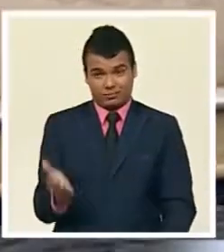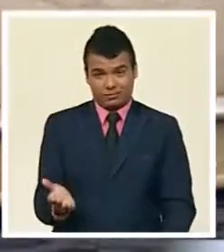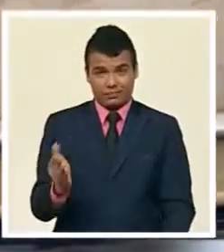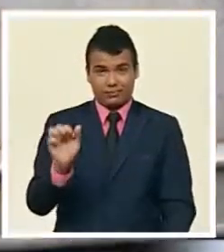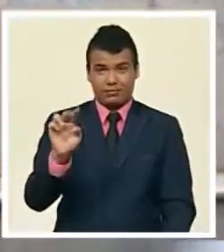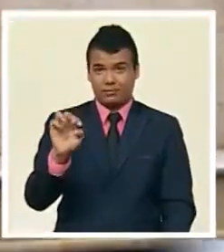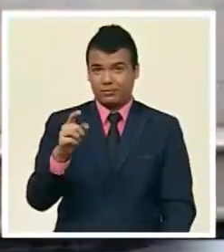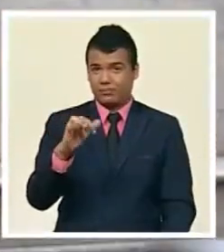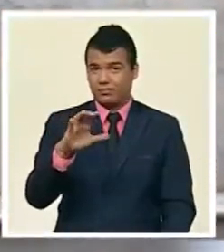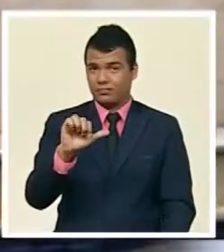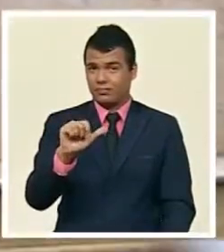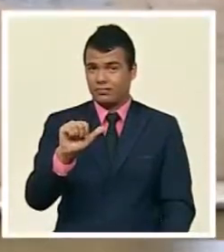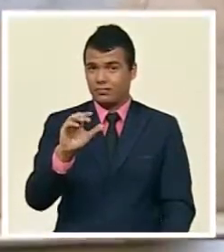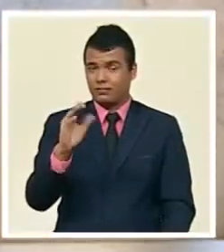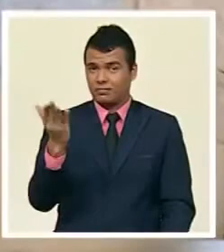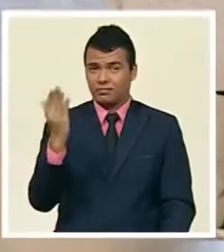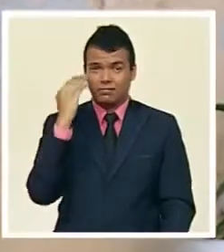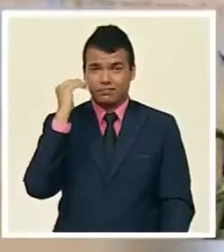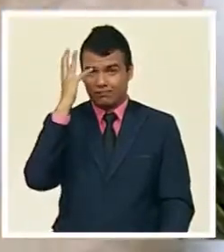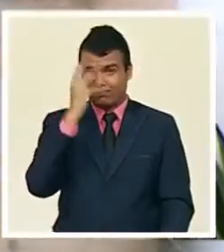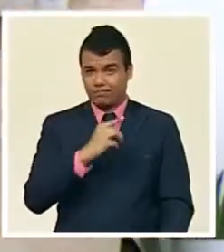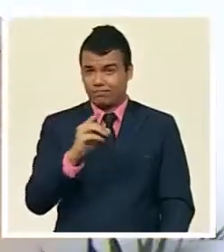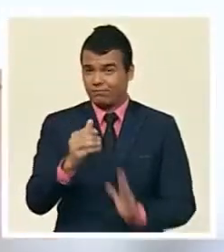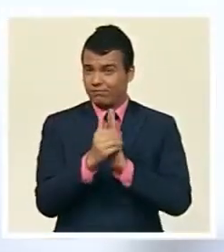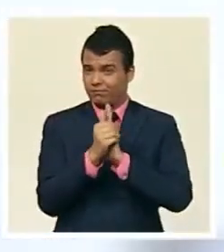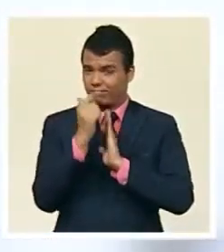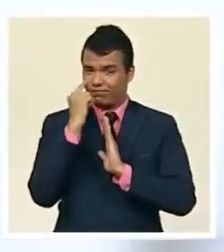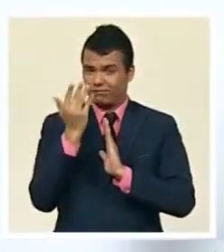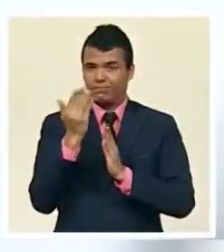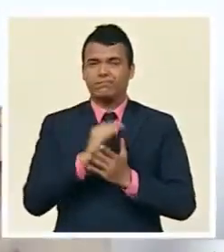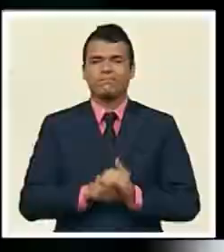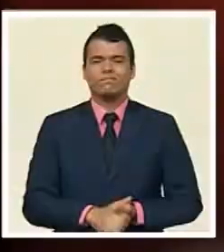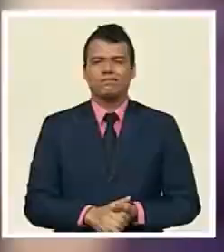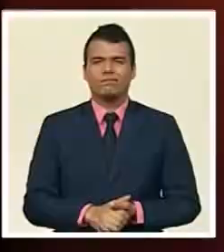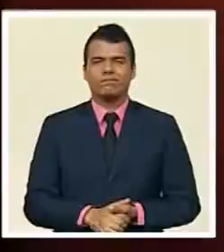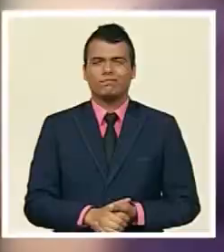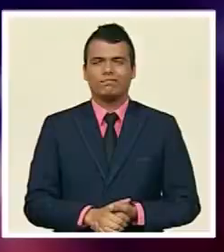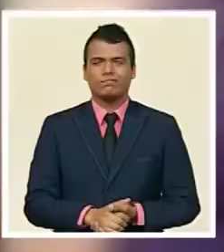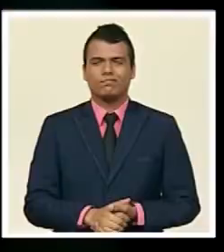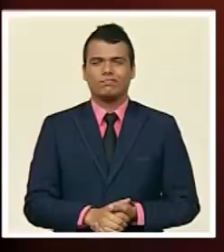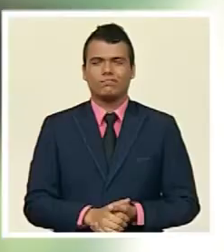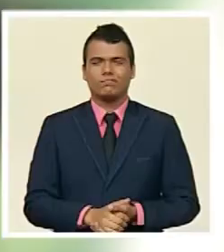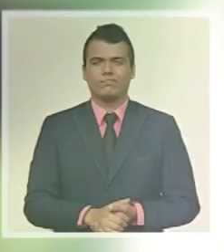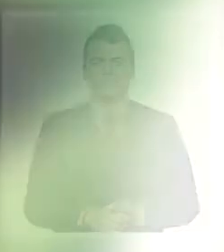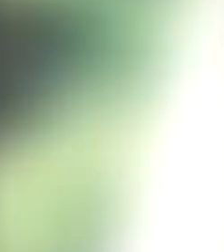Angélica Orozco es una verdadera bella y talentosa.